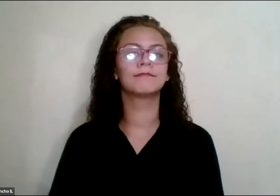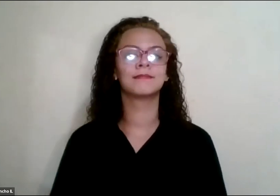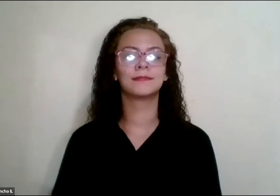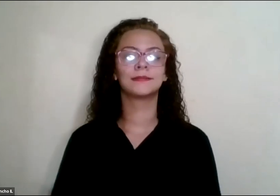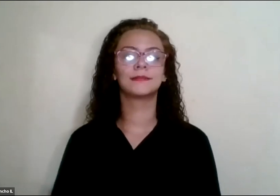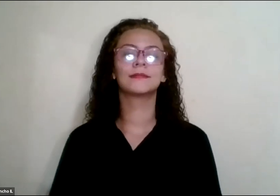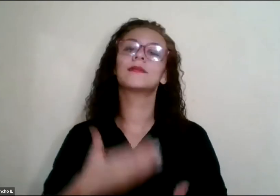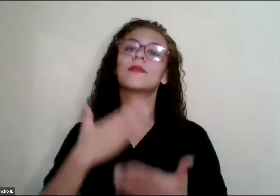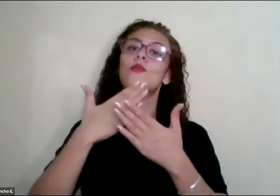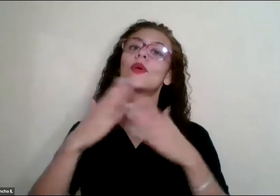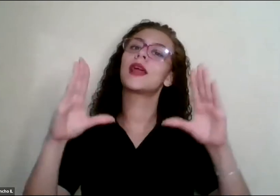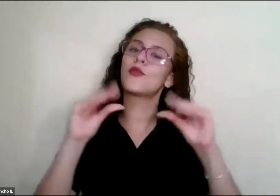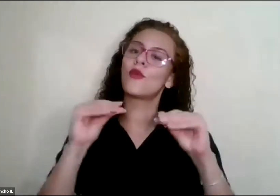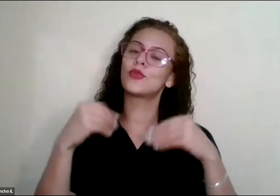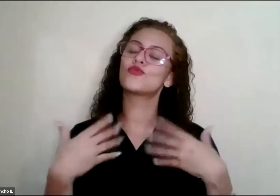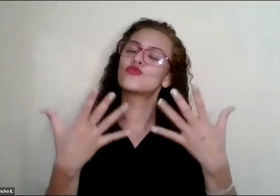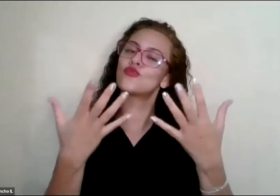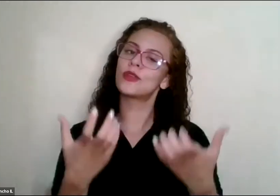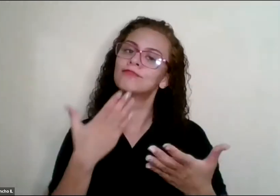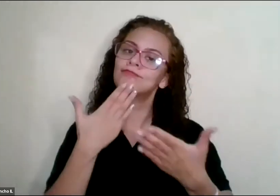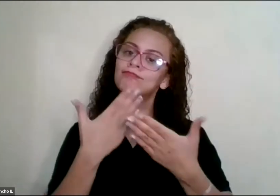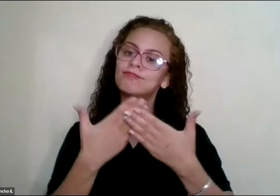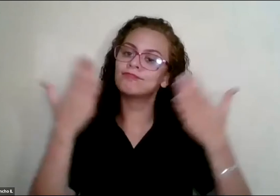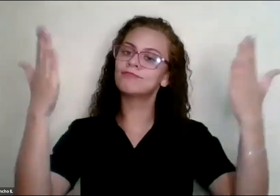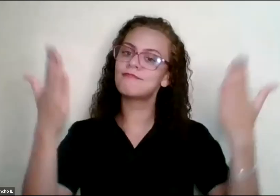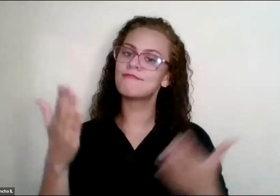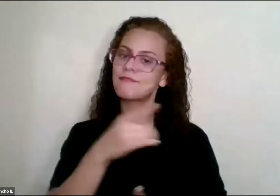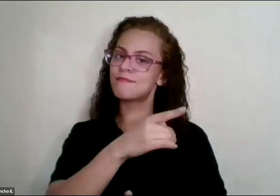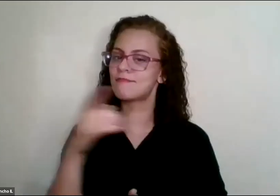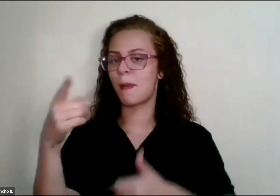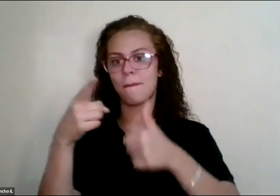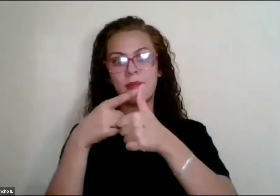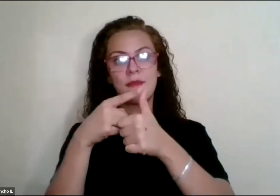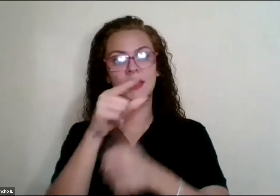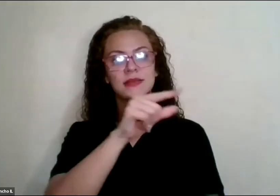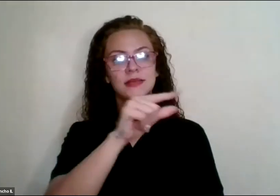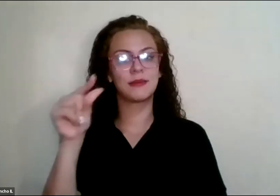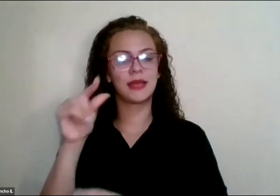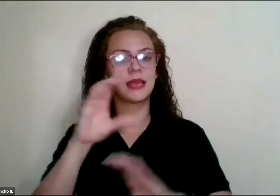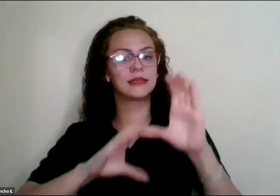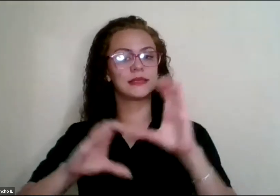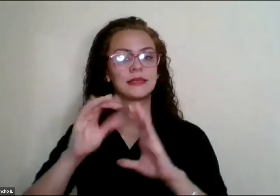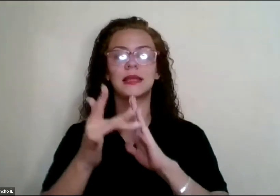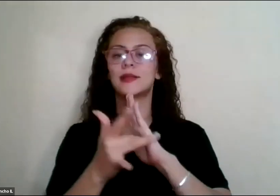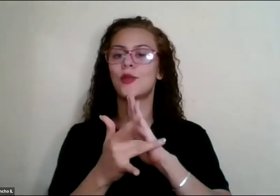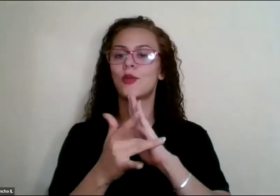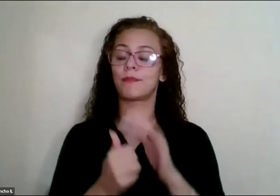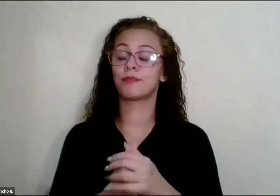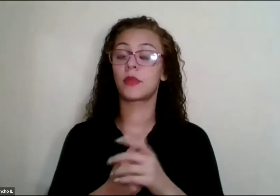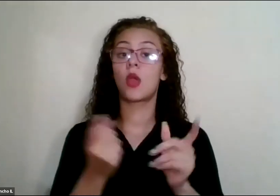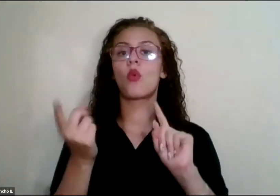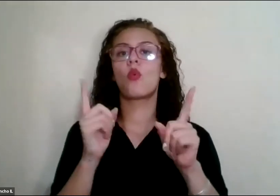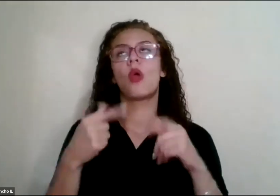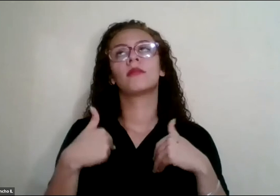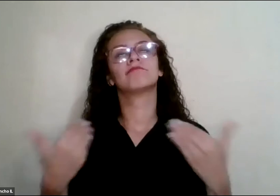Buenas noches. Yo les quiero dar la más cordial bienvenida a esta primera semana de Ciencia y Tecnología, lo cual nos